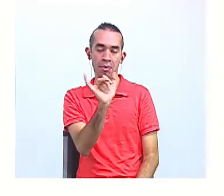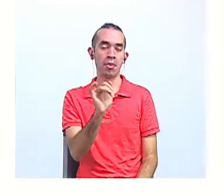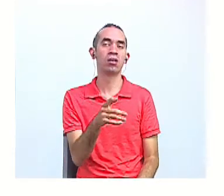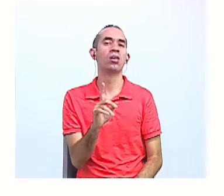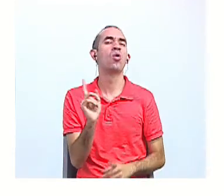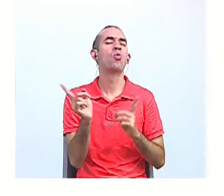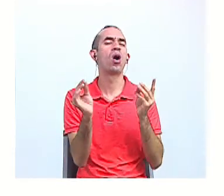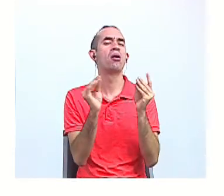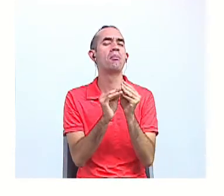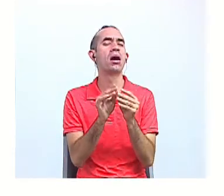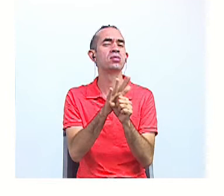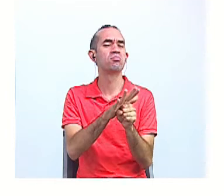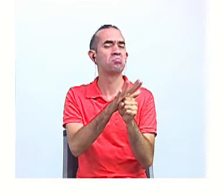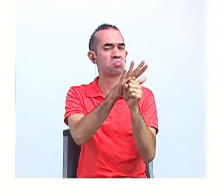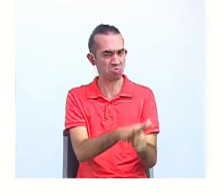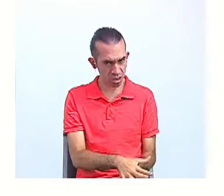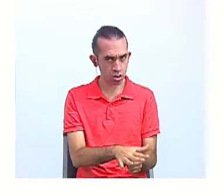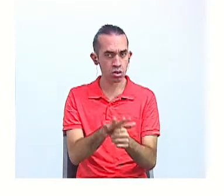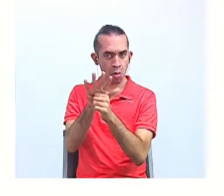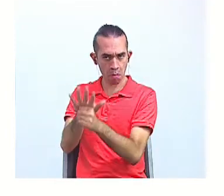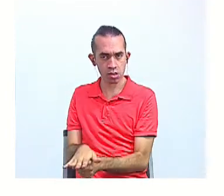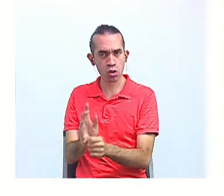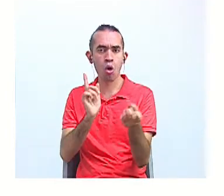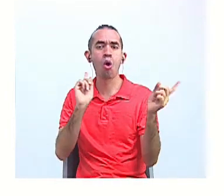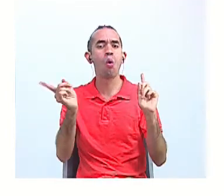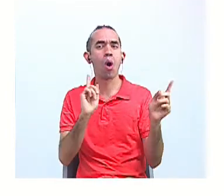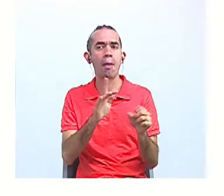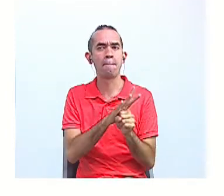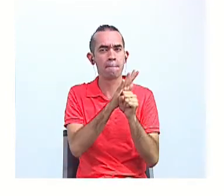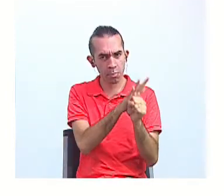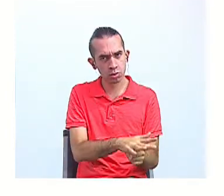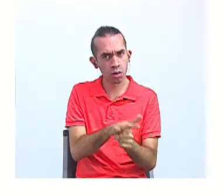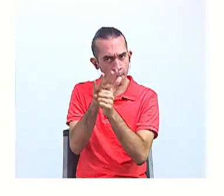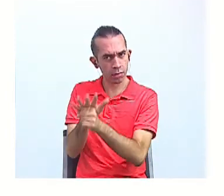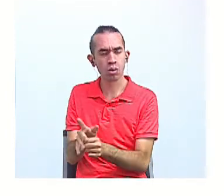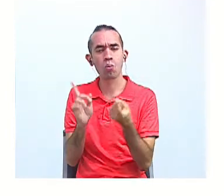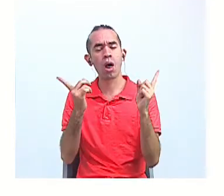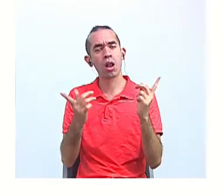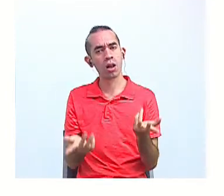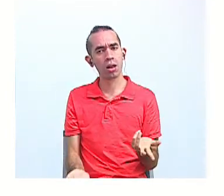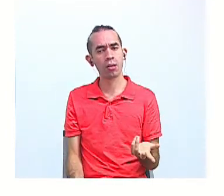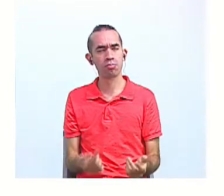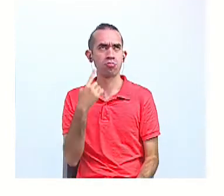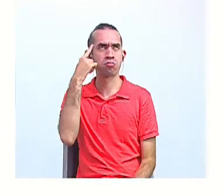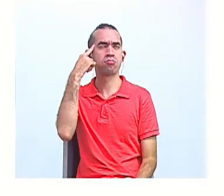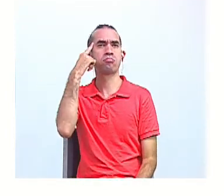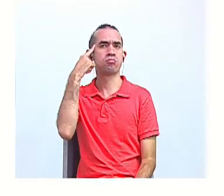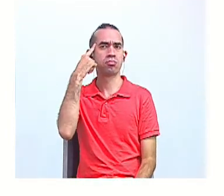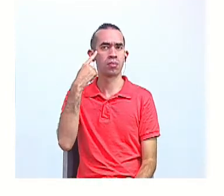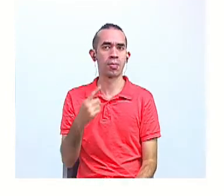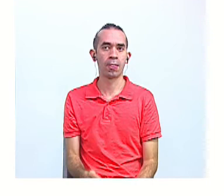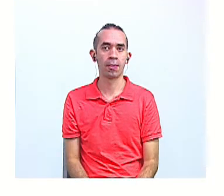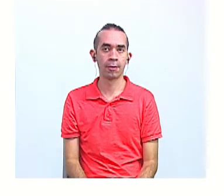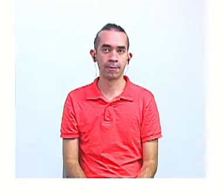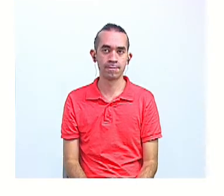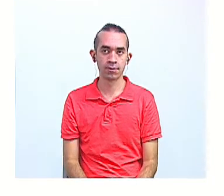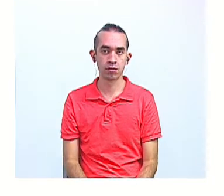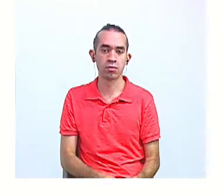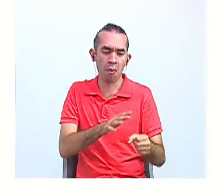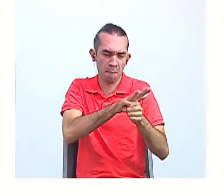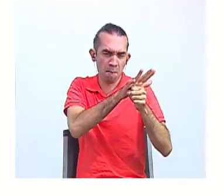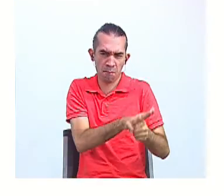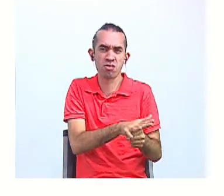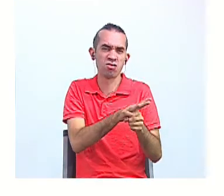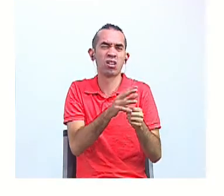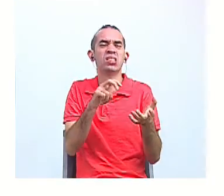mayor presión sobre la superficie donde se encuentra la joven? Pensemos, cuando hablamos de presión, ¿con